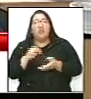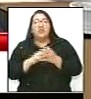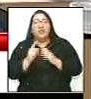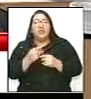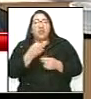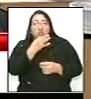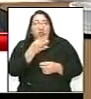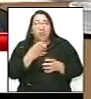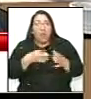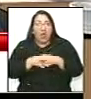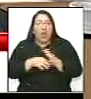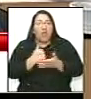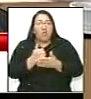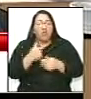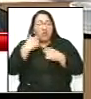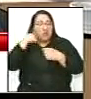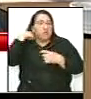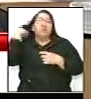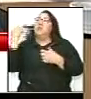Entonces,